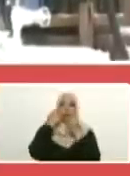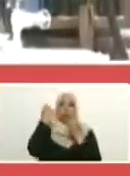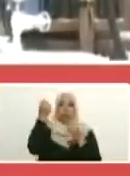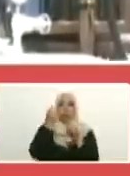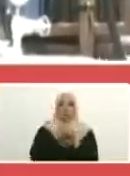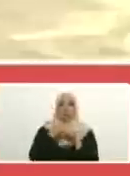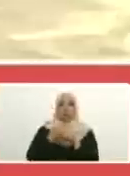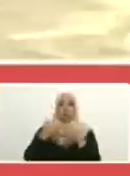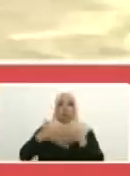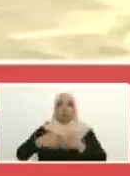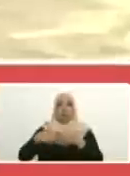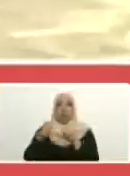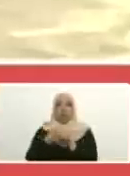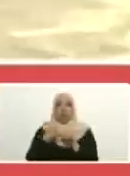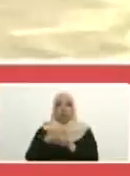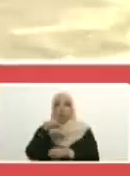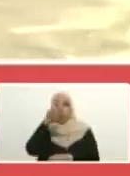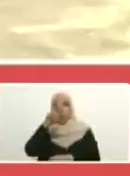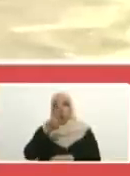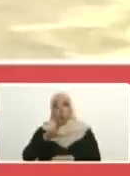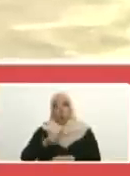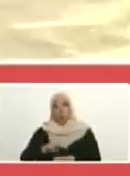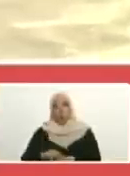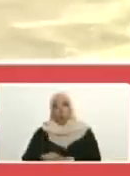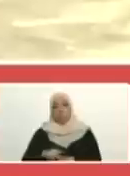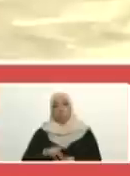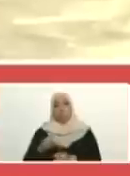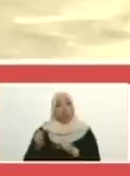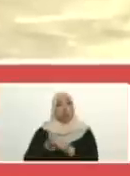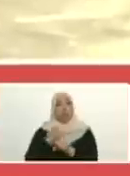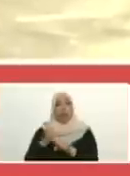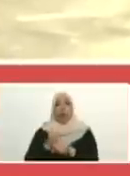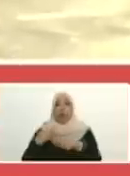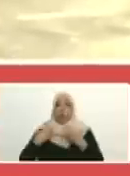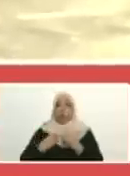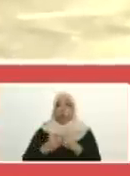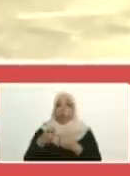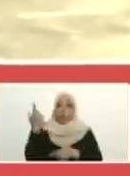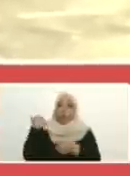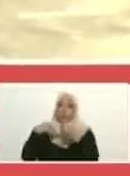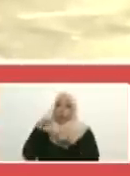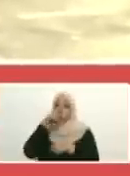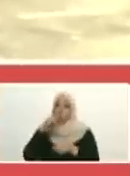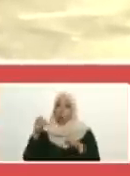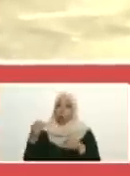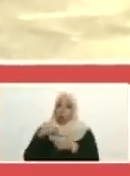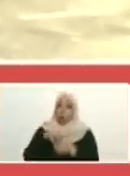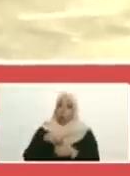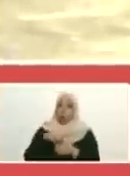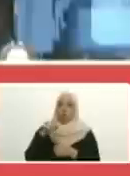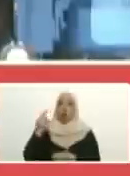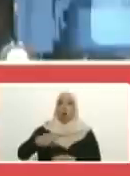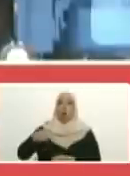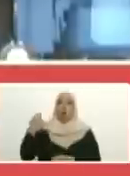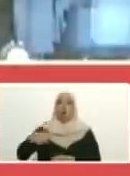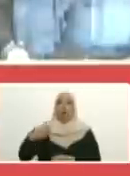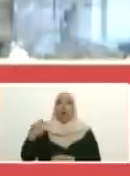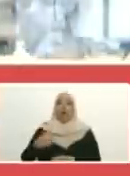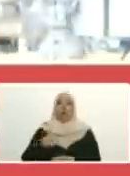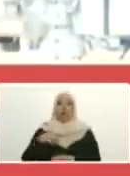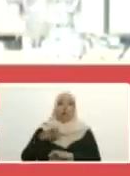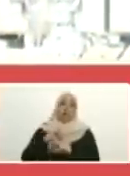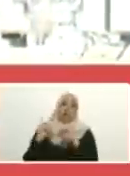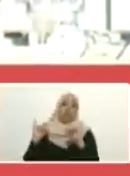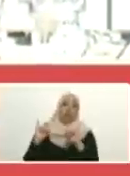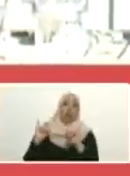esta industria y comprometido con usted. Ya el año que viene formo parte de los jubilados, Dios mediante,